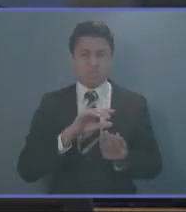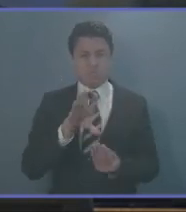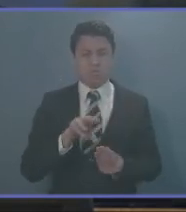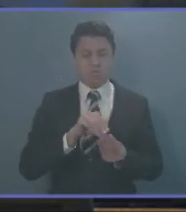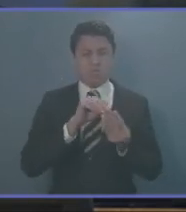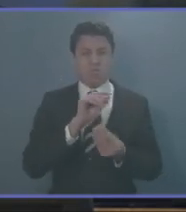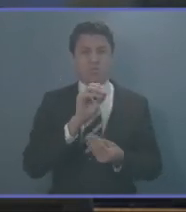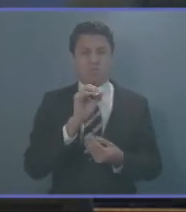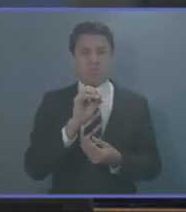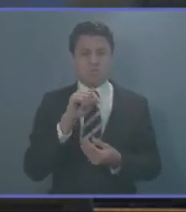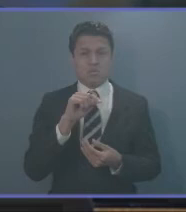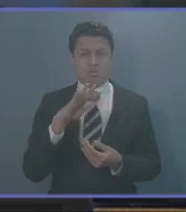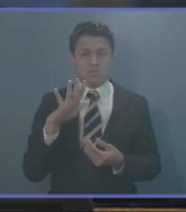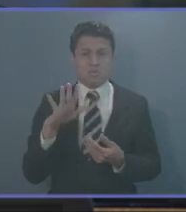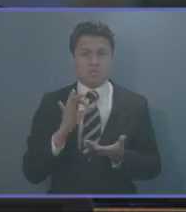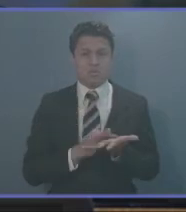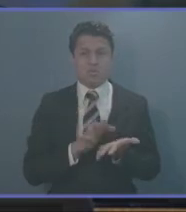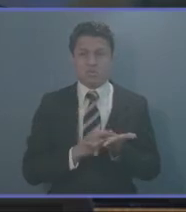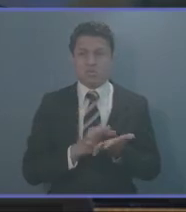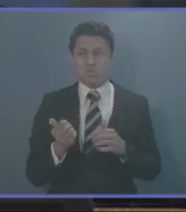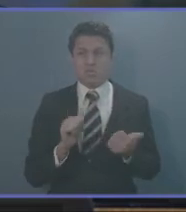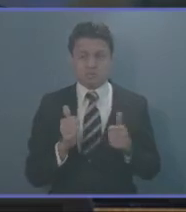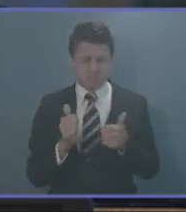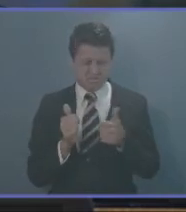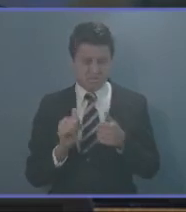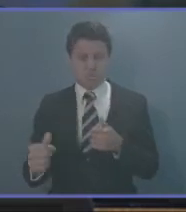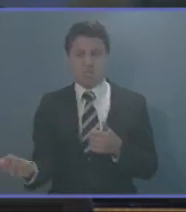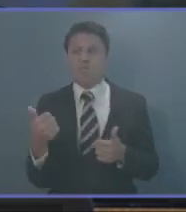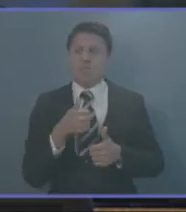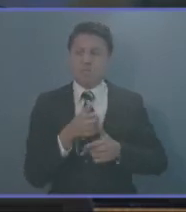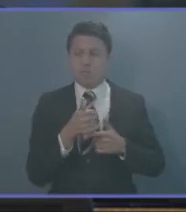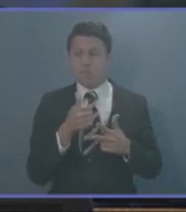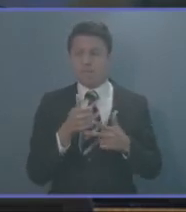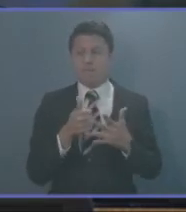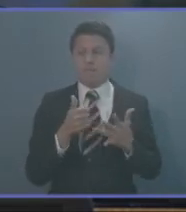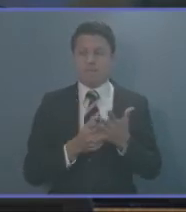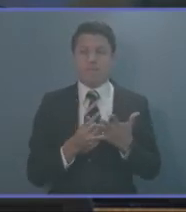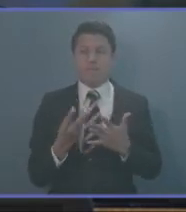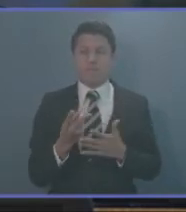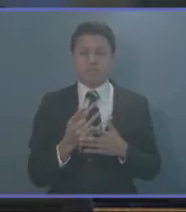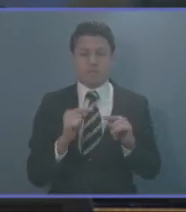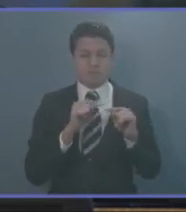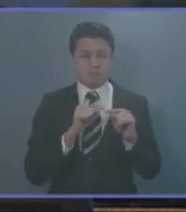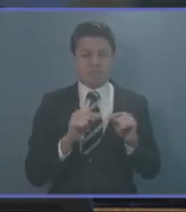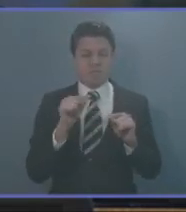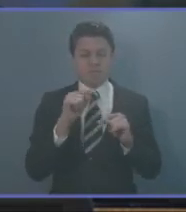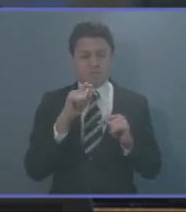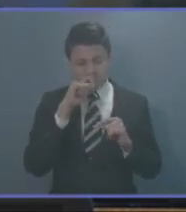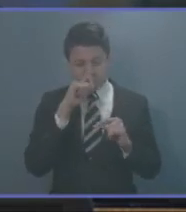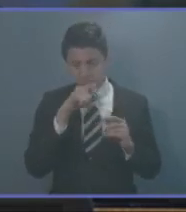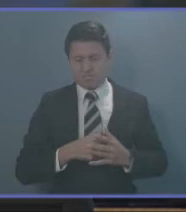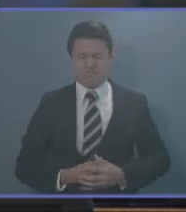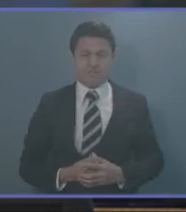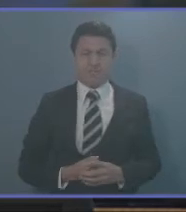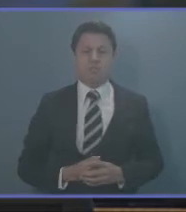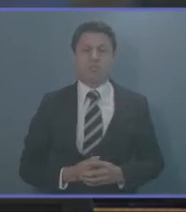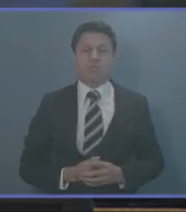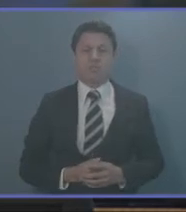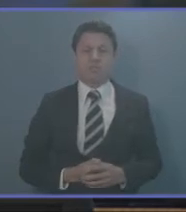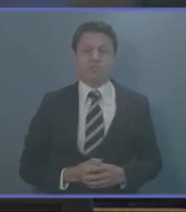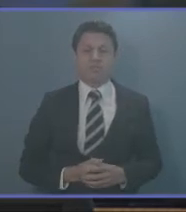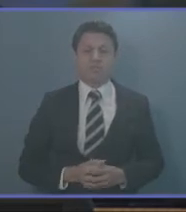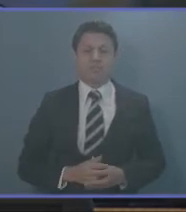0.45 centavos por cada millar o fracción sobre el exceso de $150,000.